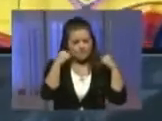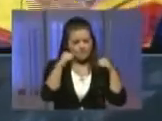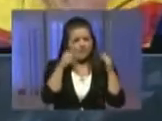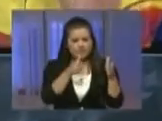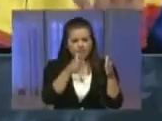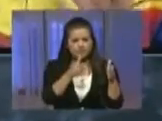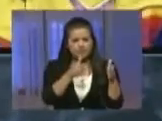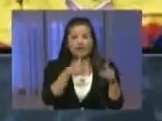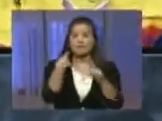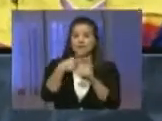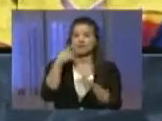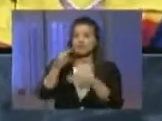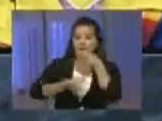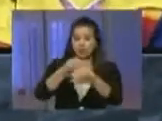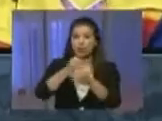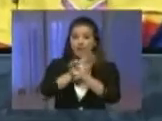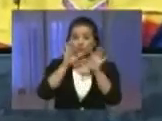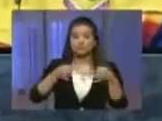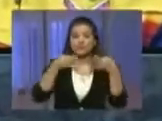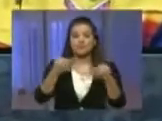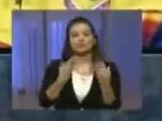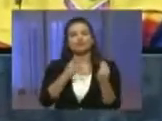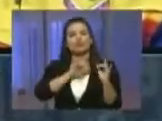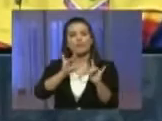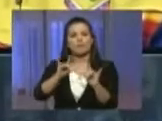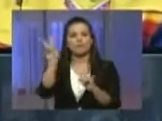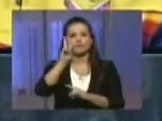resalto con mucho amor para el país